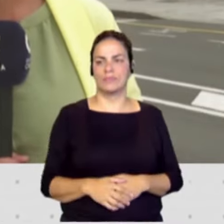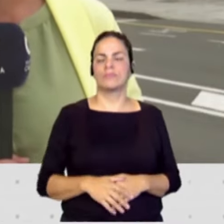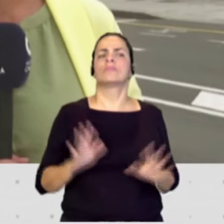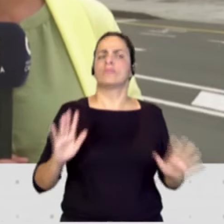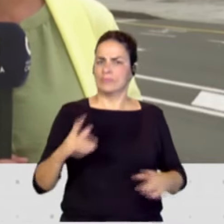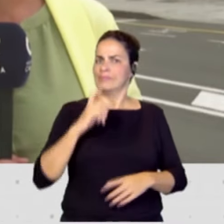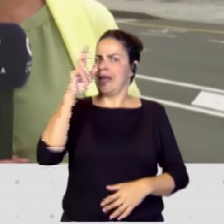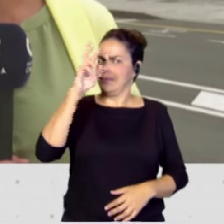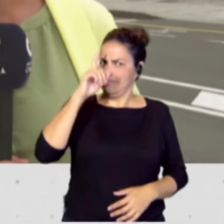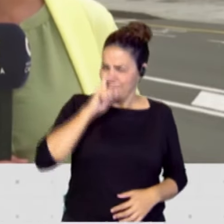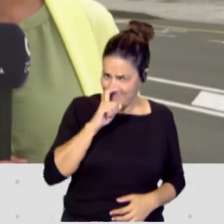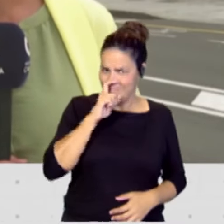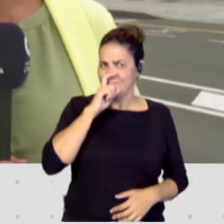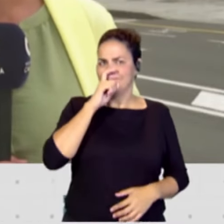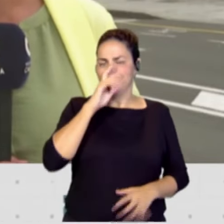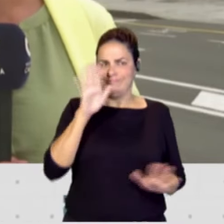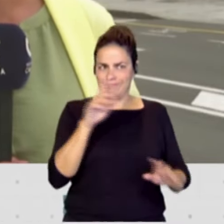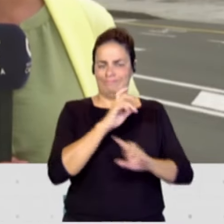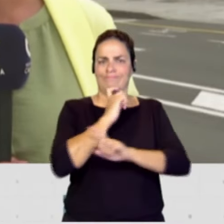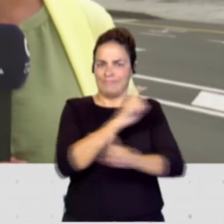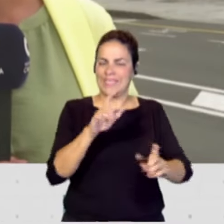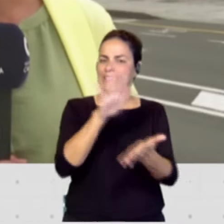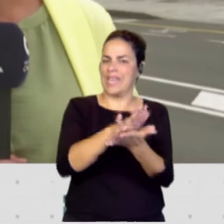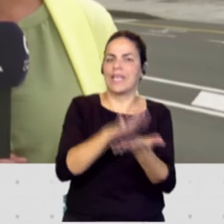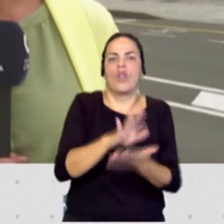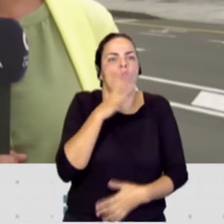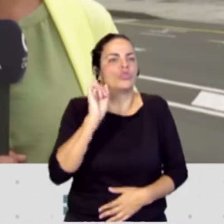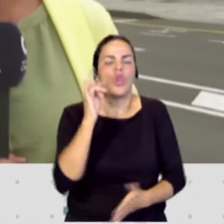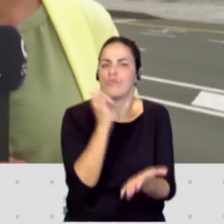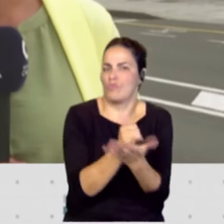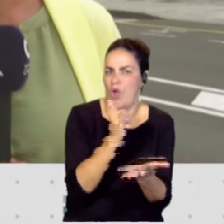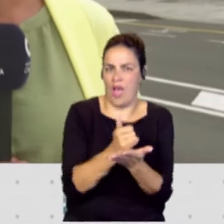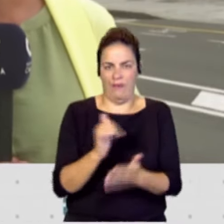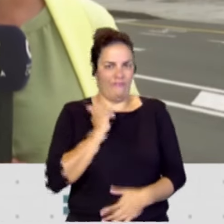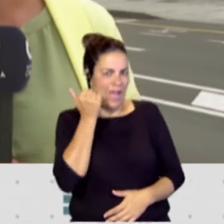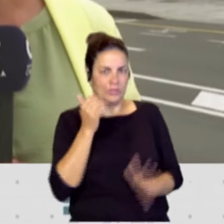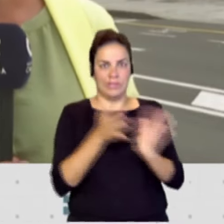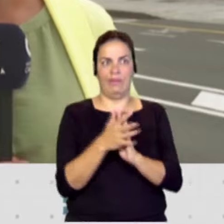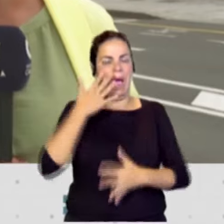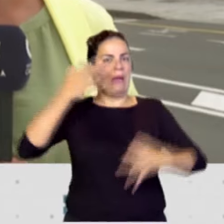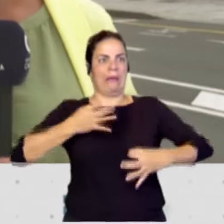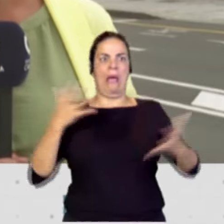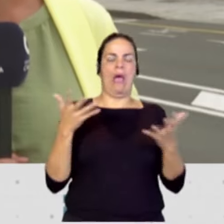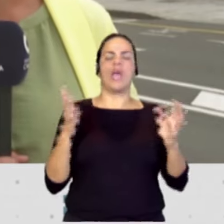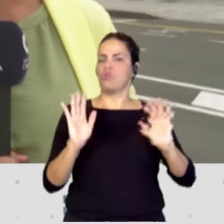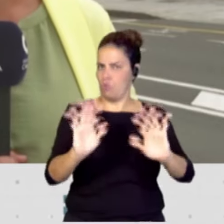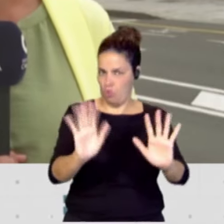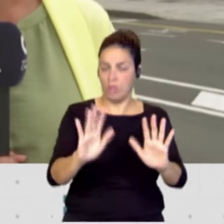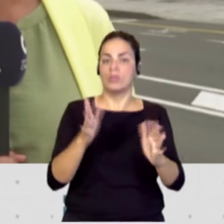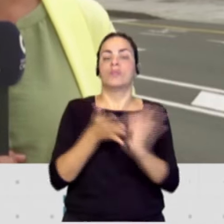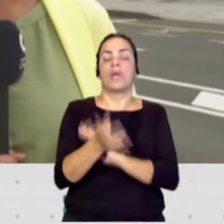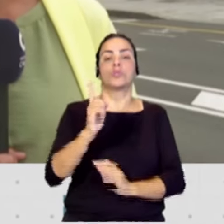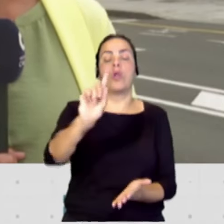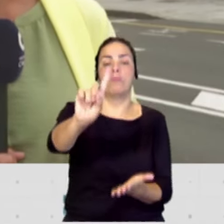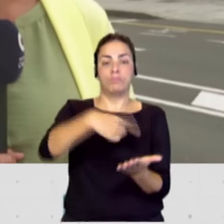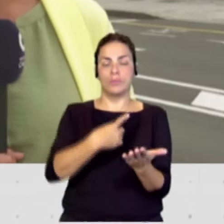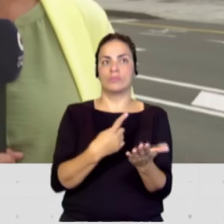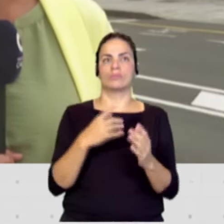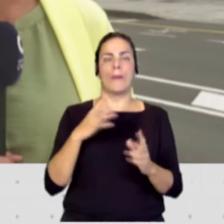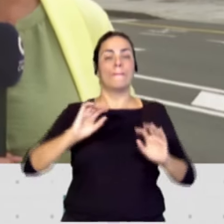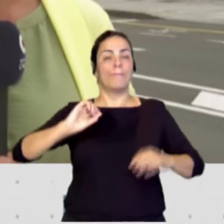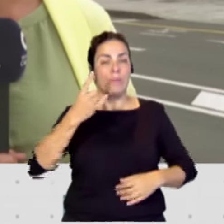que se trata de un ensayo de un simulacro que no es un caso de emergencia real así que solo hay que aceptar ese mensaje que nos llegará primero con